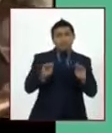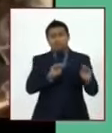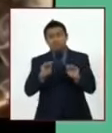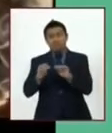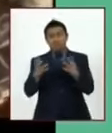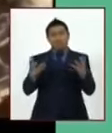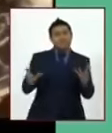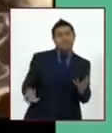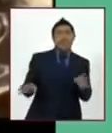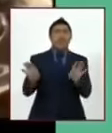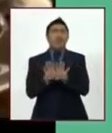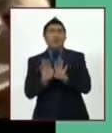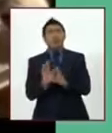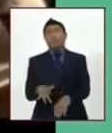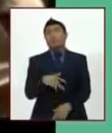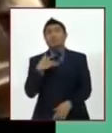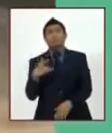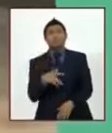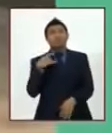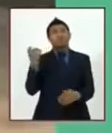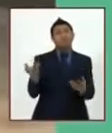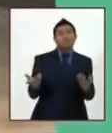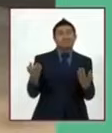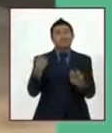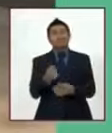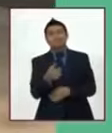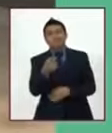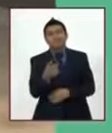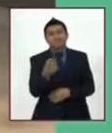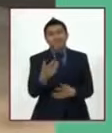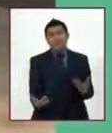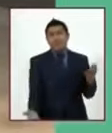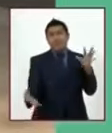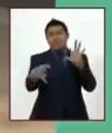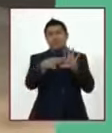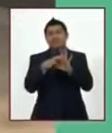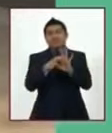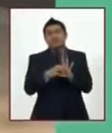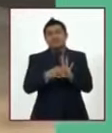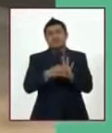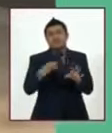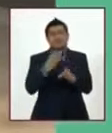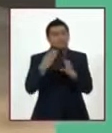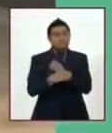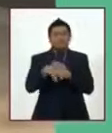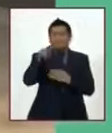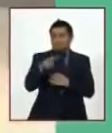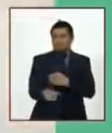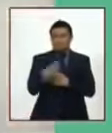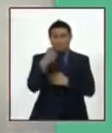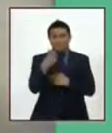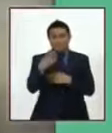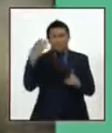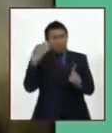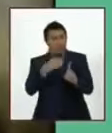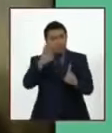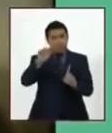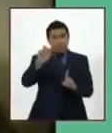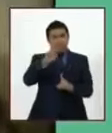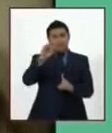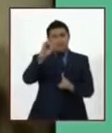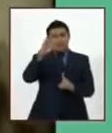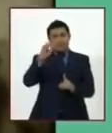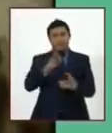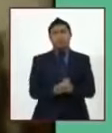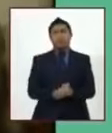de sensaciones poco vinculadas con lo terrenal. Eso es lo que buscaba el barroco en general. En el caso de